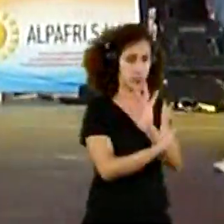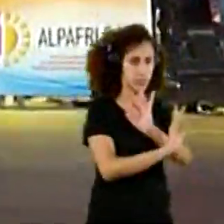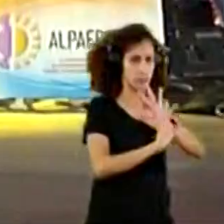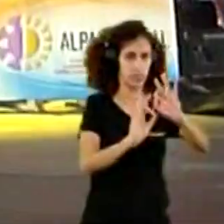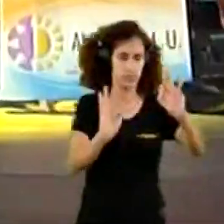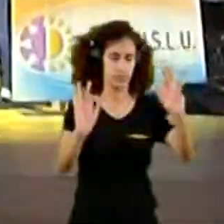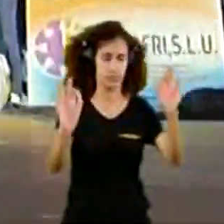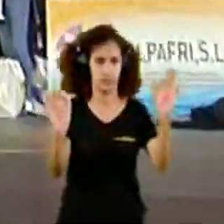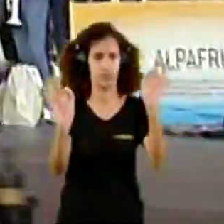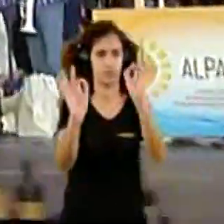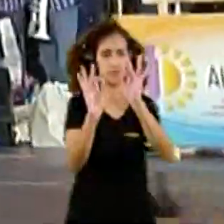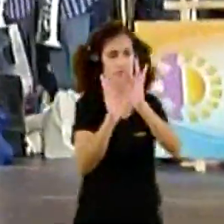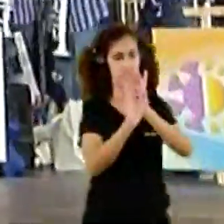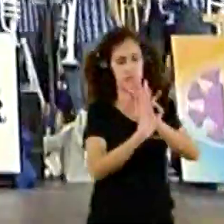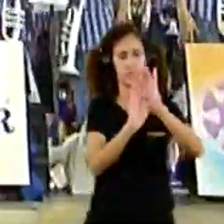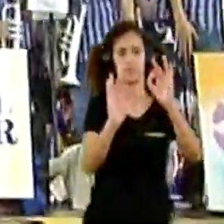nadie.